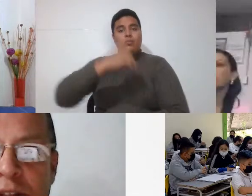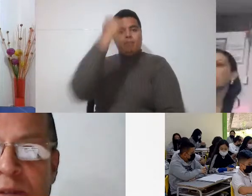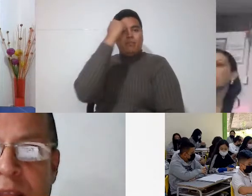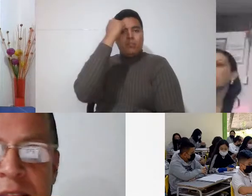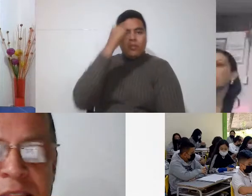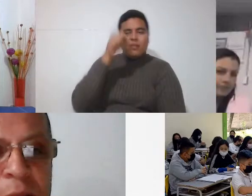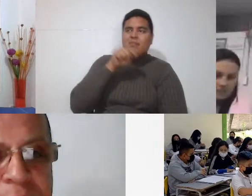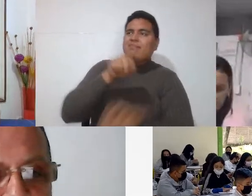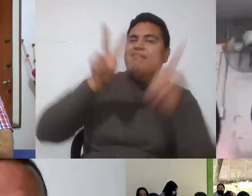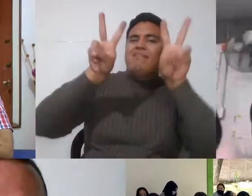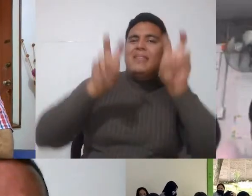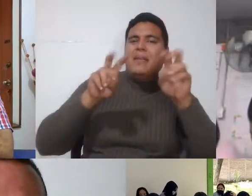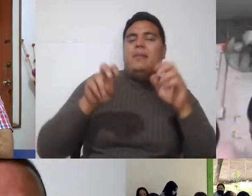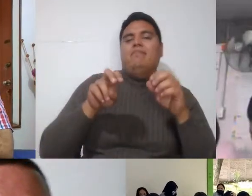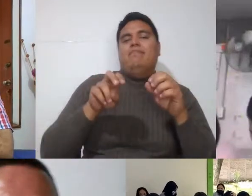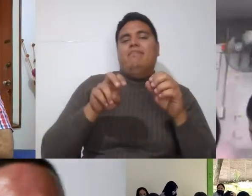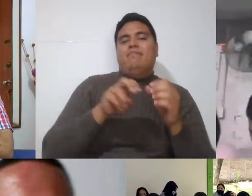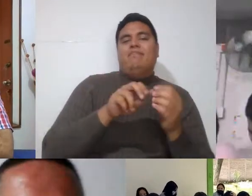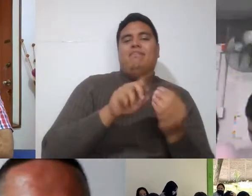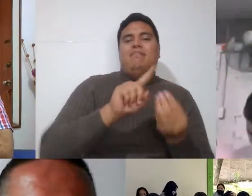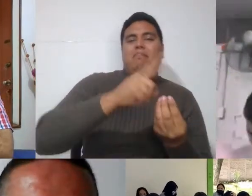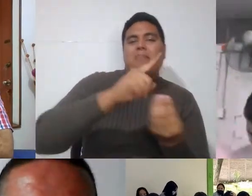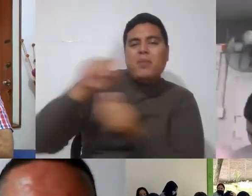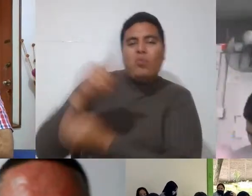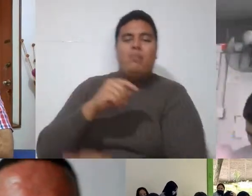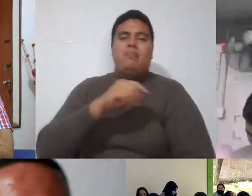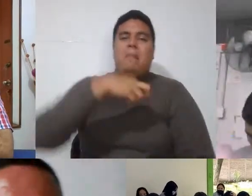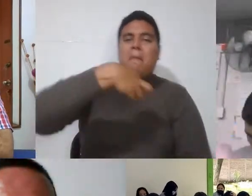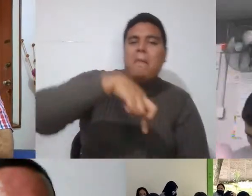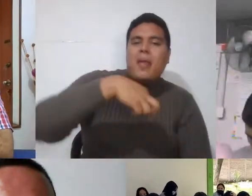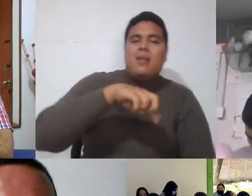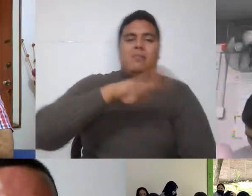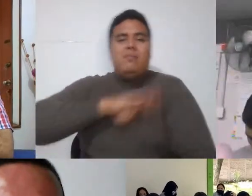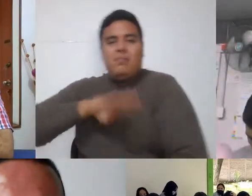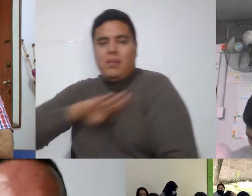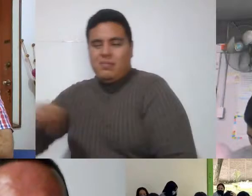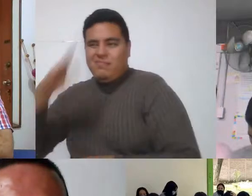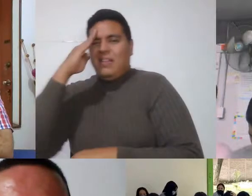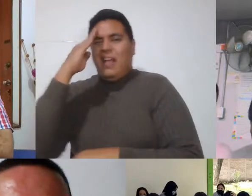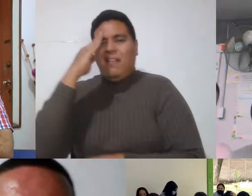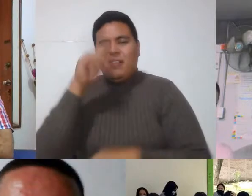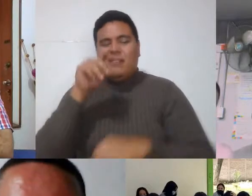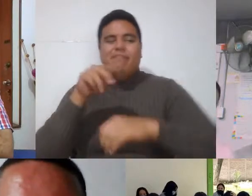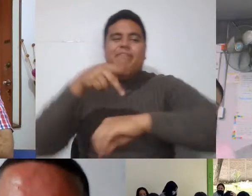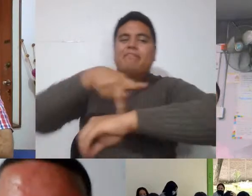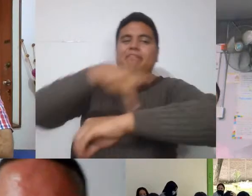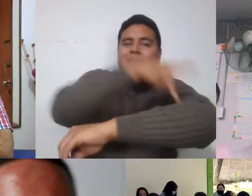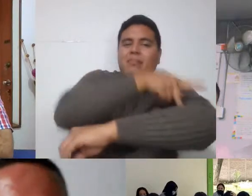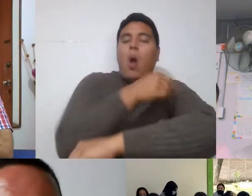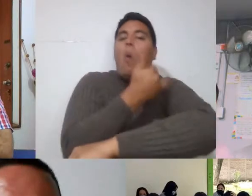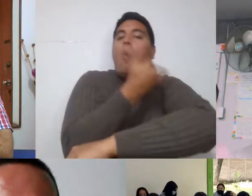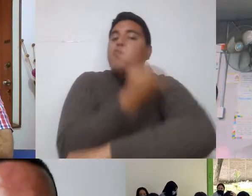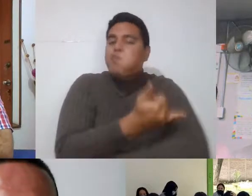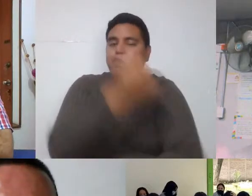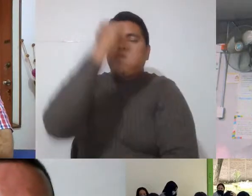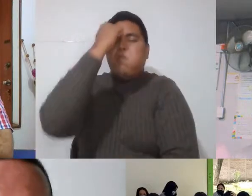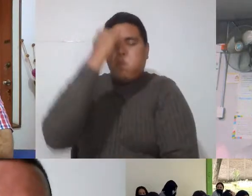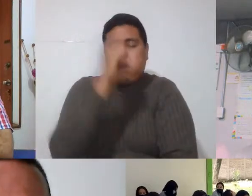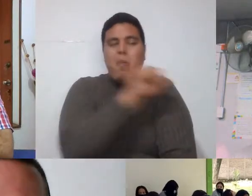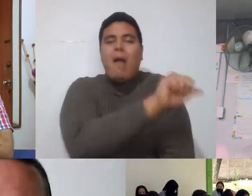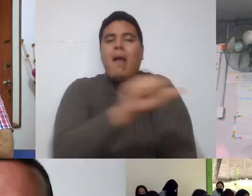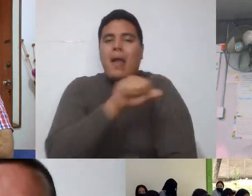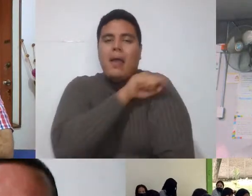en los diferentes niveles educativos, por ejemplo, desde el nivel de preescolar, y allí las maestras de preescolar intervienen también en un